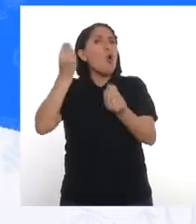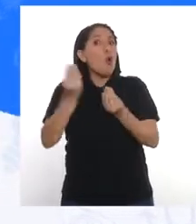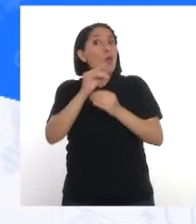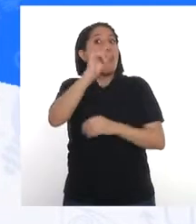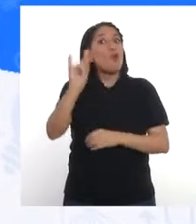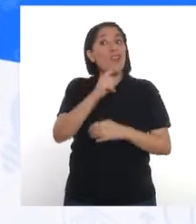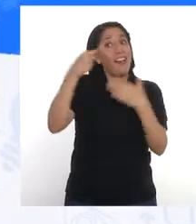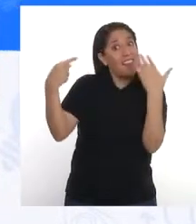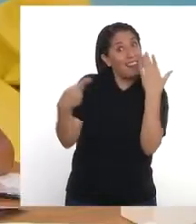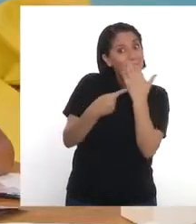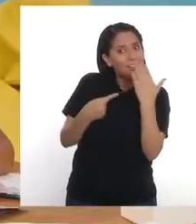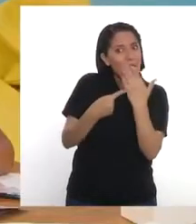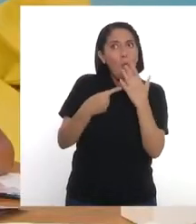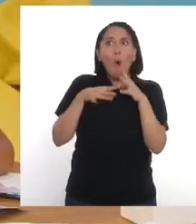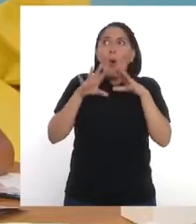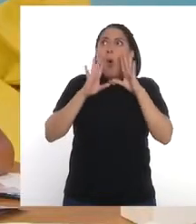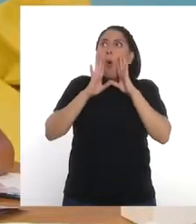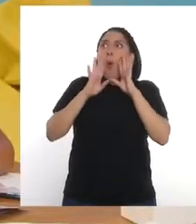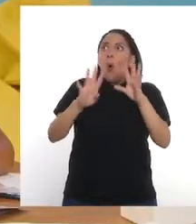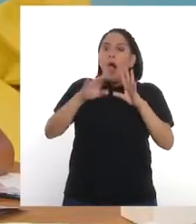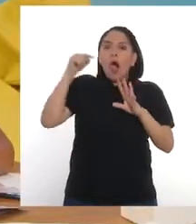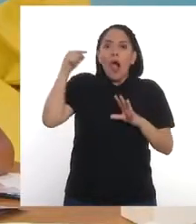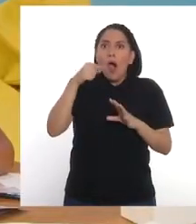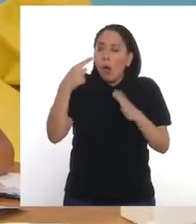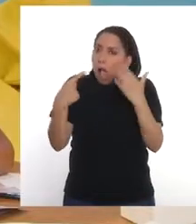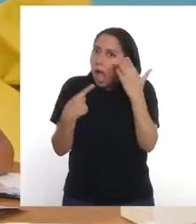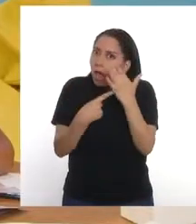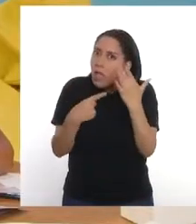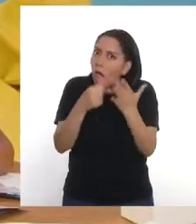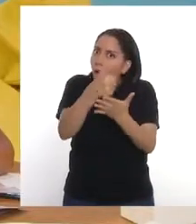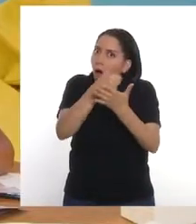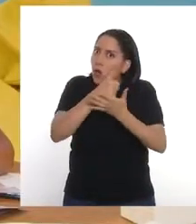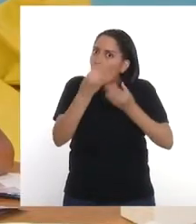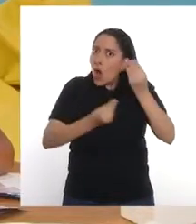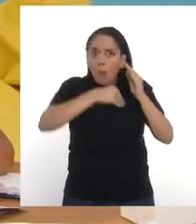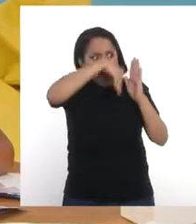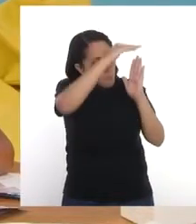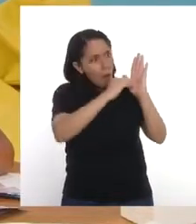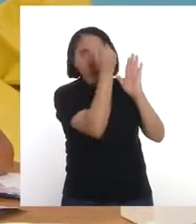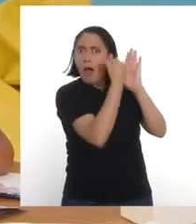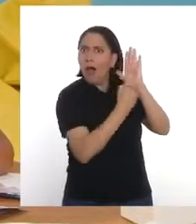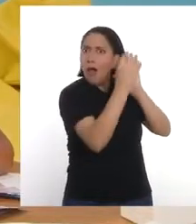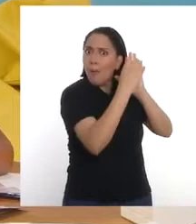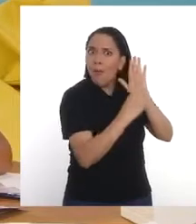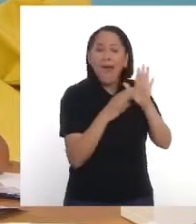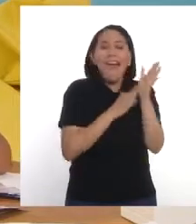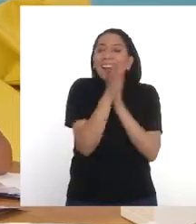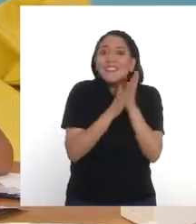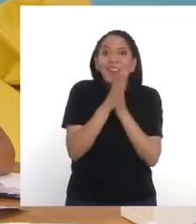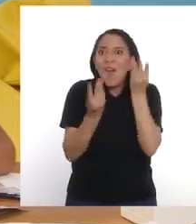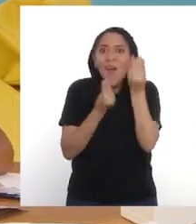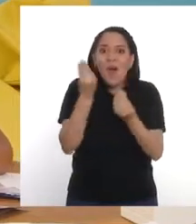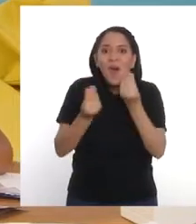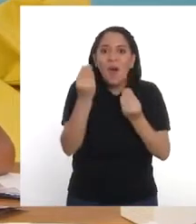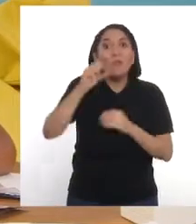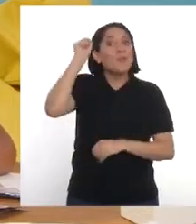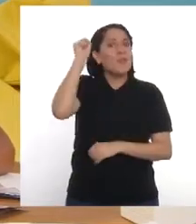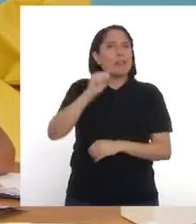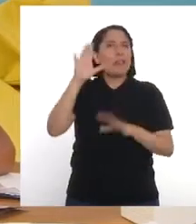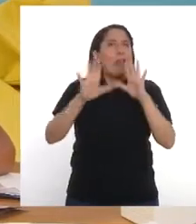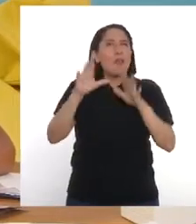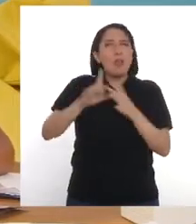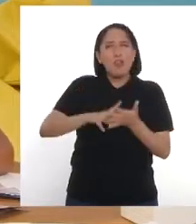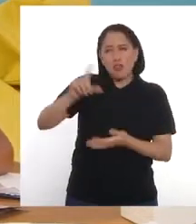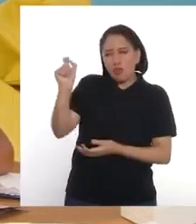la tecnología. ¡Wow! ¿Podemos usar la tecnología para pintar un cómic? ¡Ya quiero saber cómo hacerlo! Seguro que